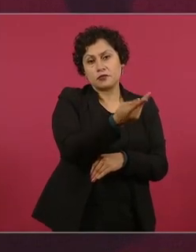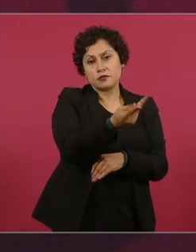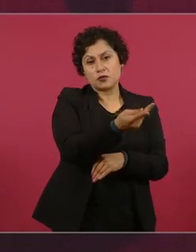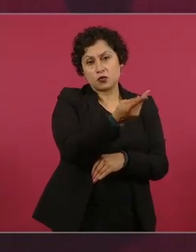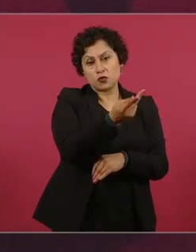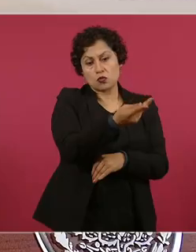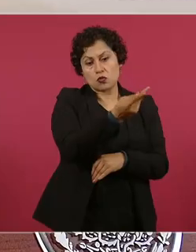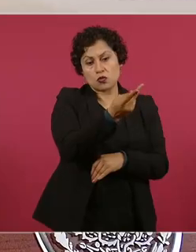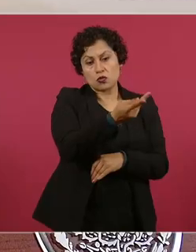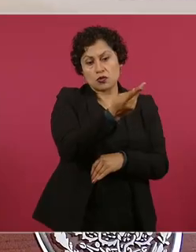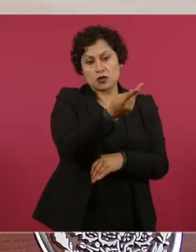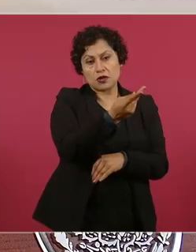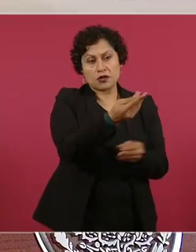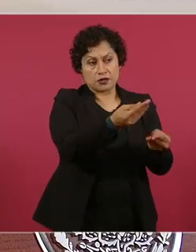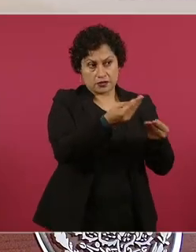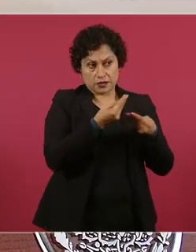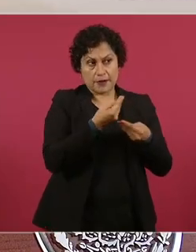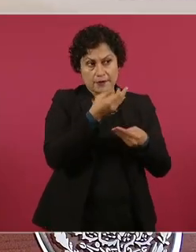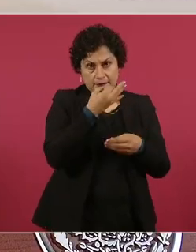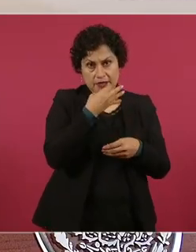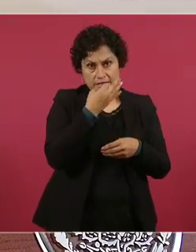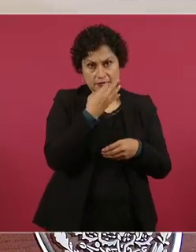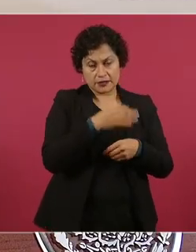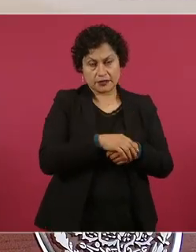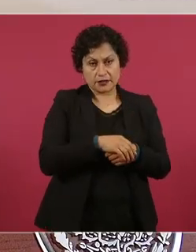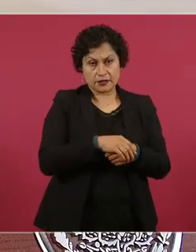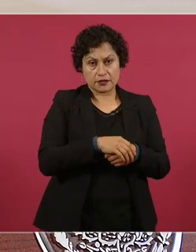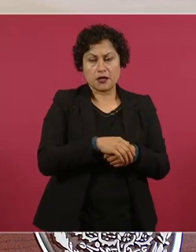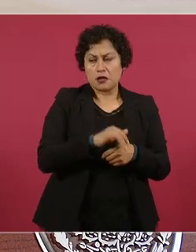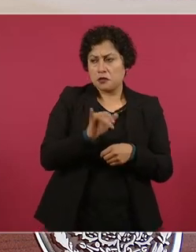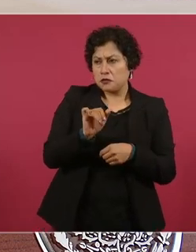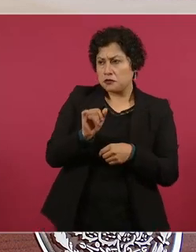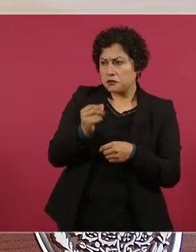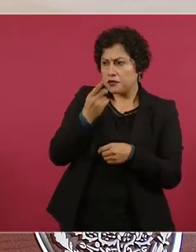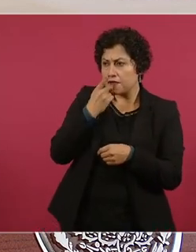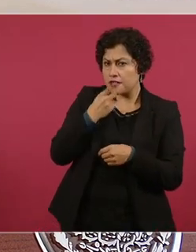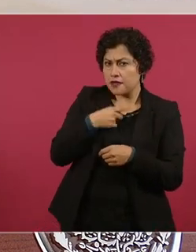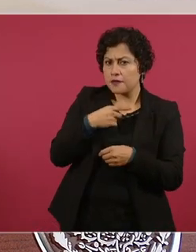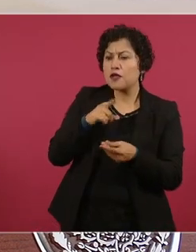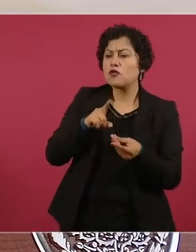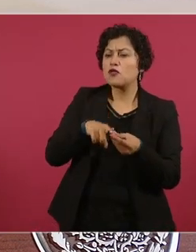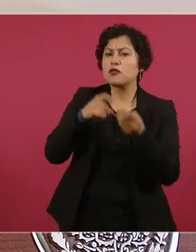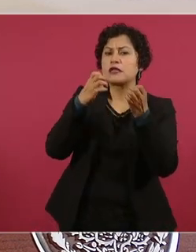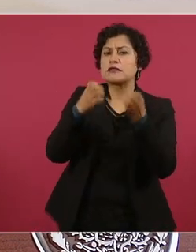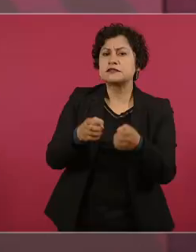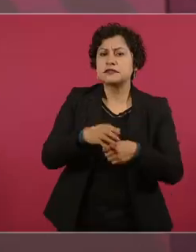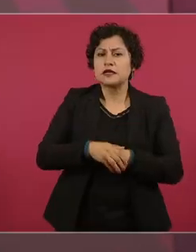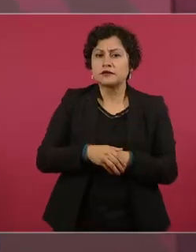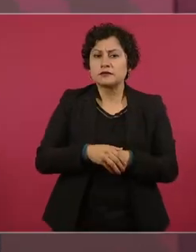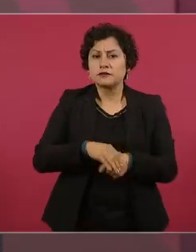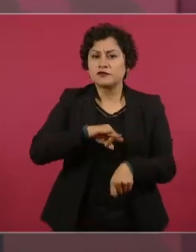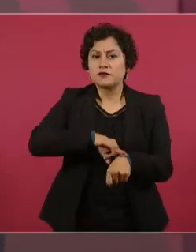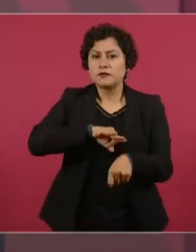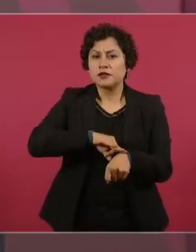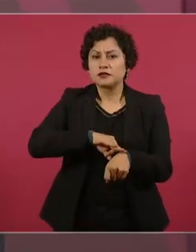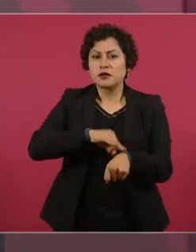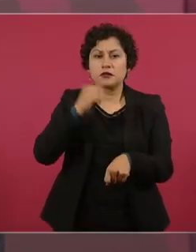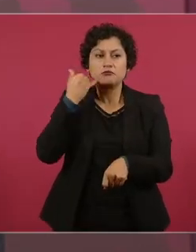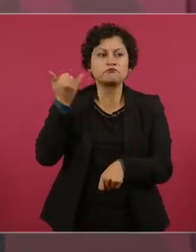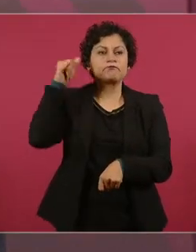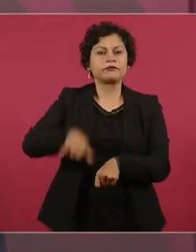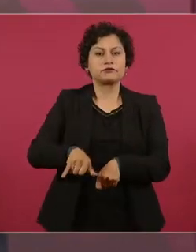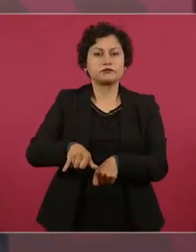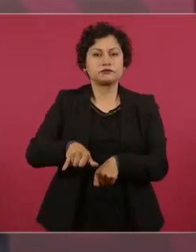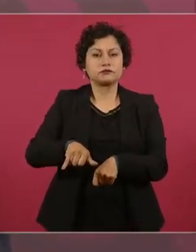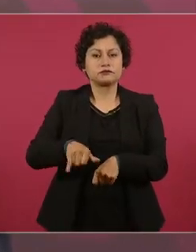medicina? Medicina, sí, ¿cómo no? ver, dígame, tiene su farmacia, ¿dónde está? Y pum, colgaba.